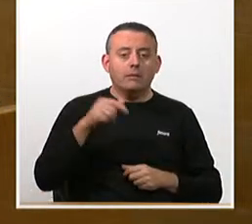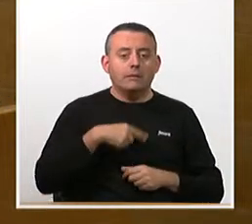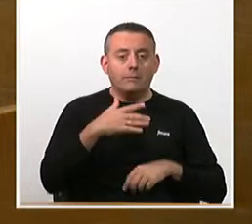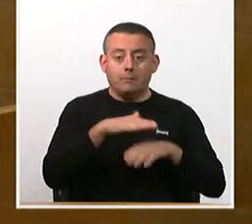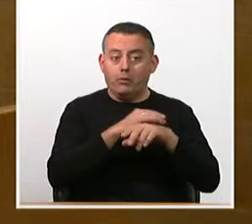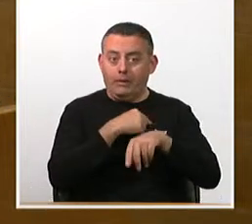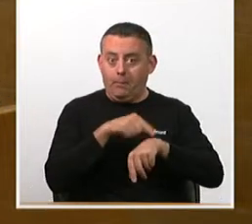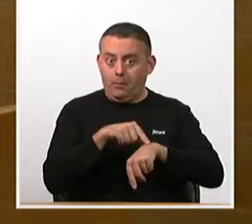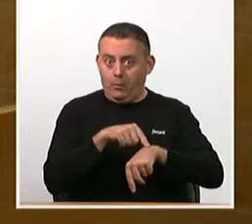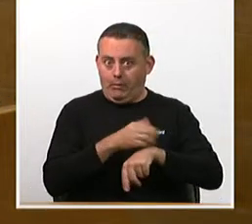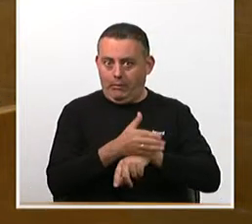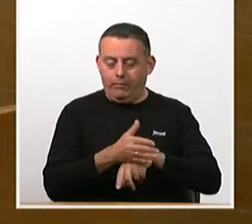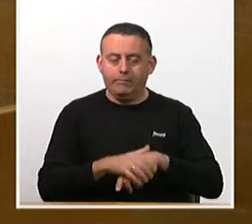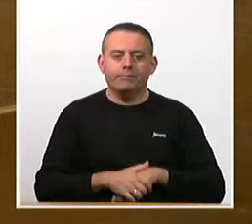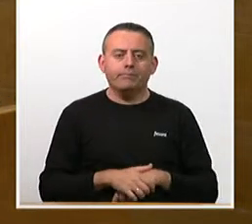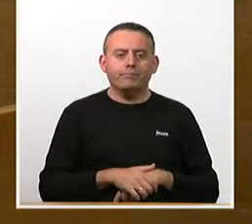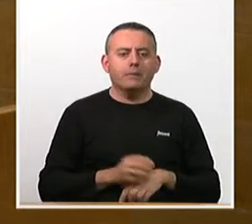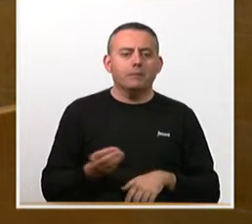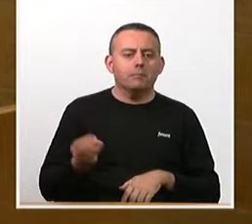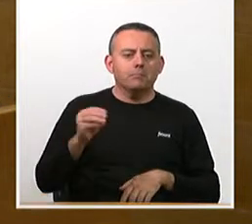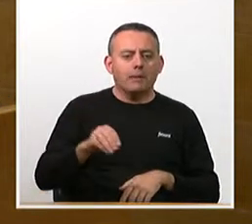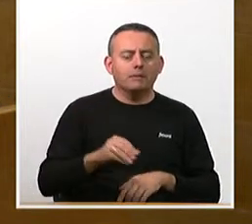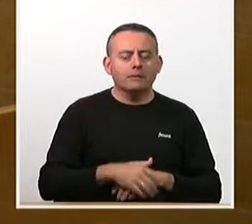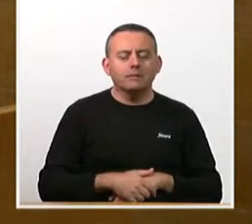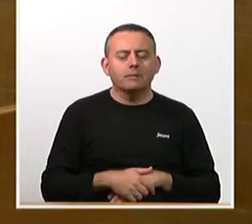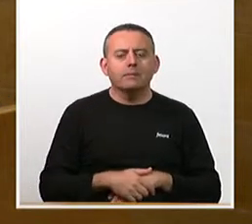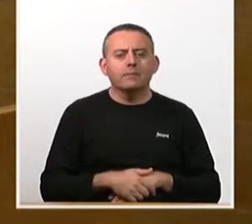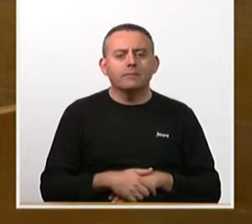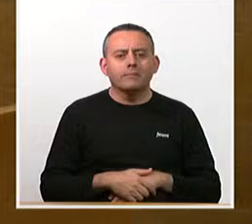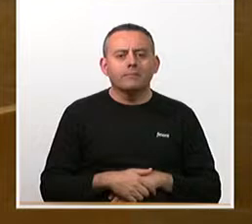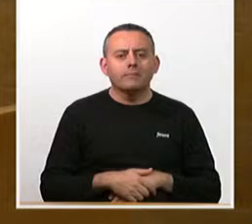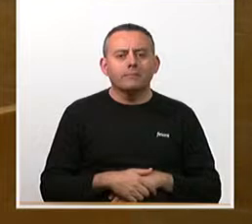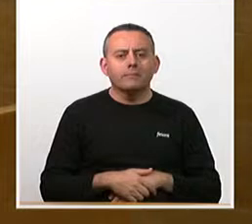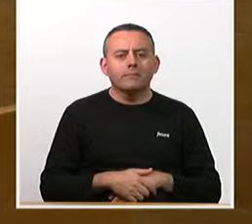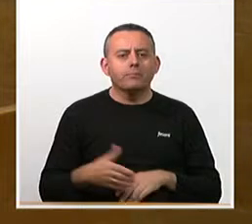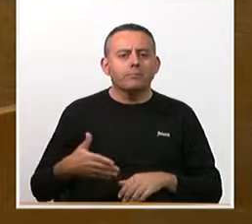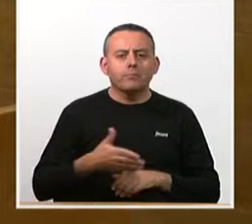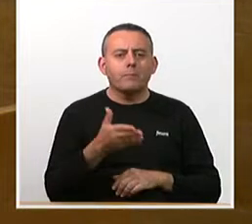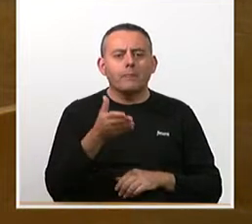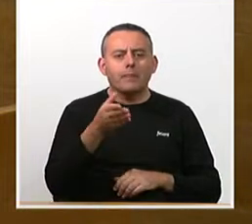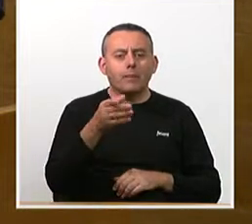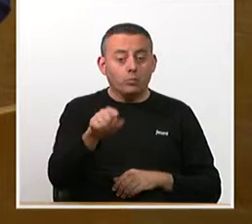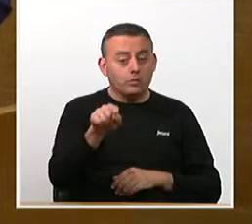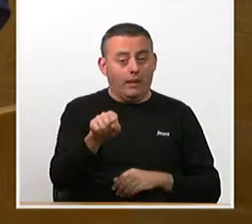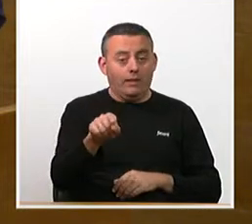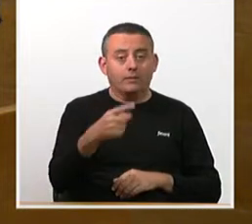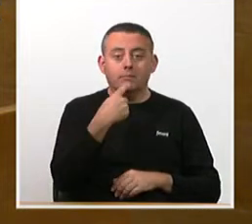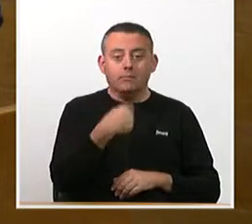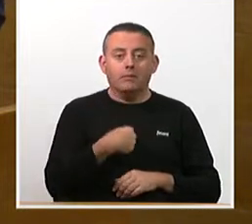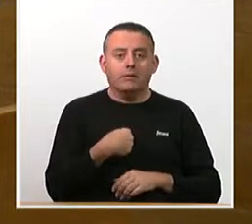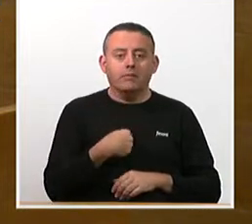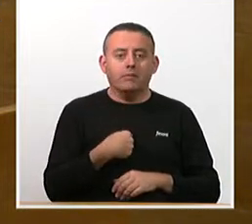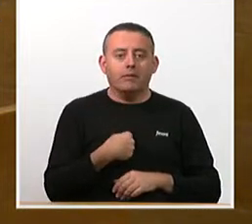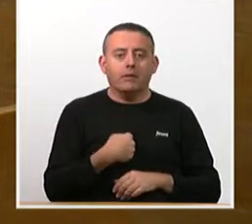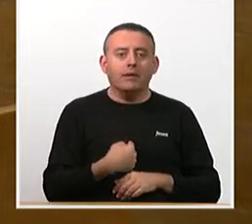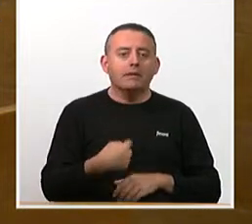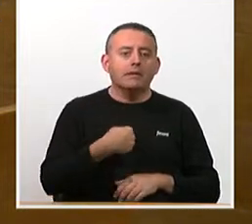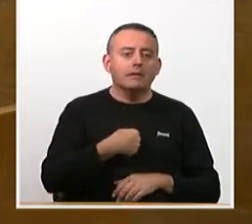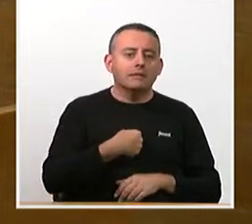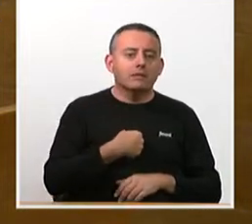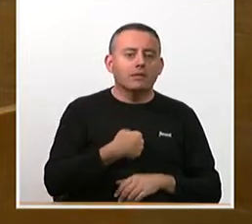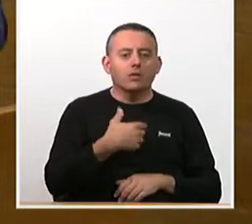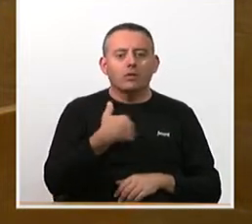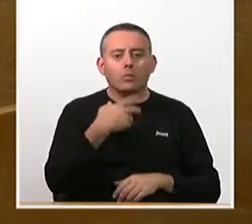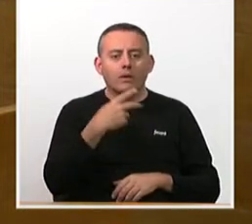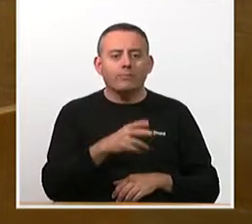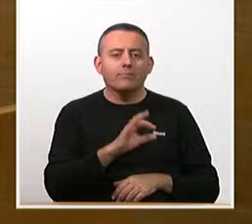le diré Eh señora que usted me me vuelve a decir que si soy vuelve a replicar las palabras del señor